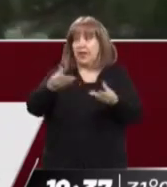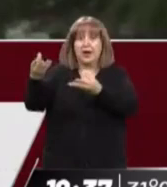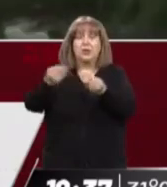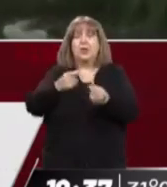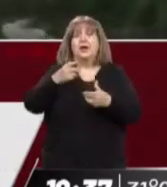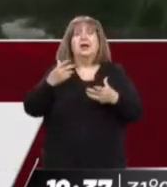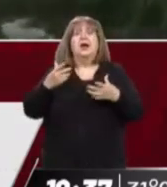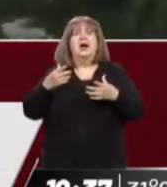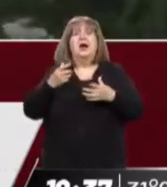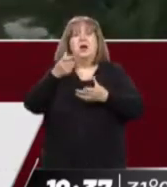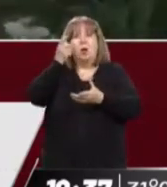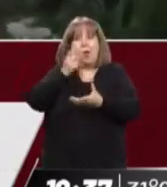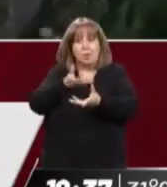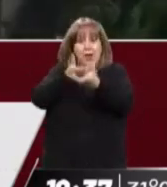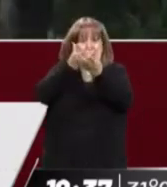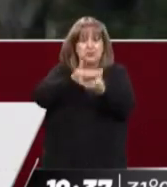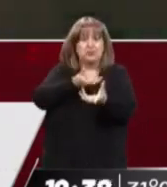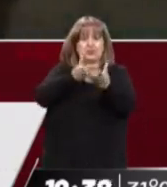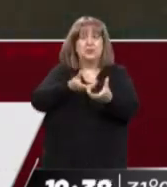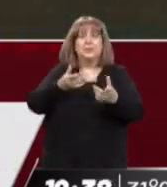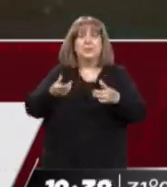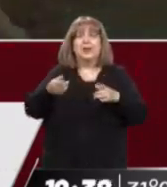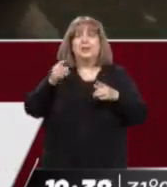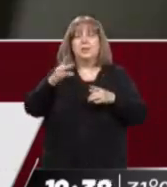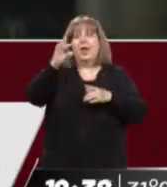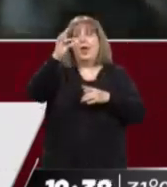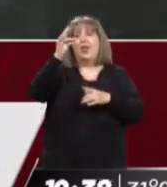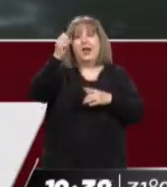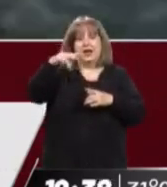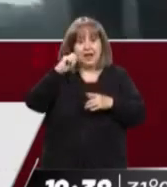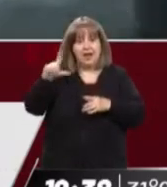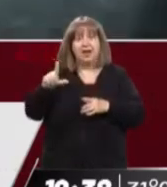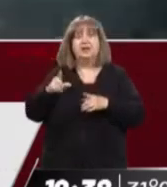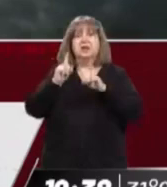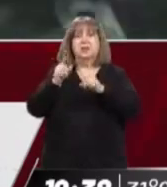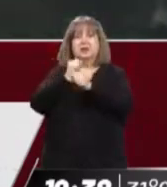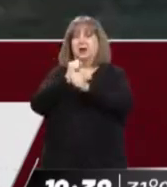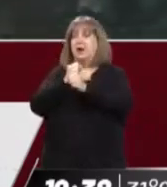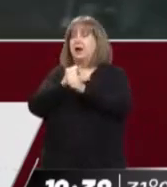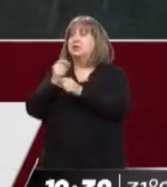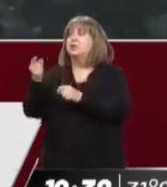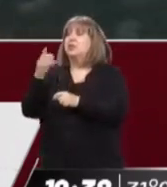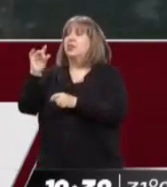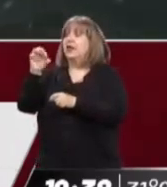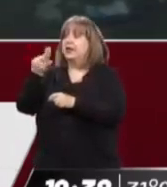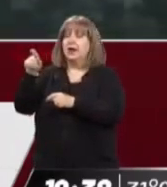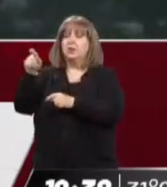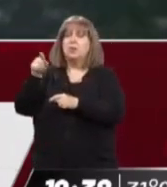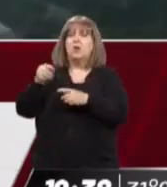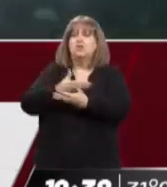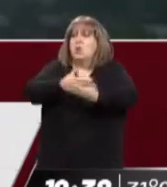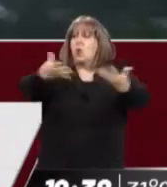bomberos policías y defensa civil que están en el lugar danielsa está justamente en este momento trabajando le roba un minuto Daniel la